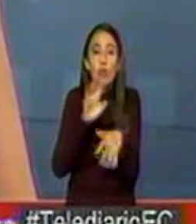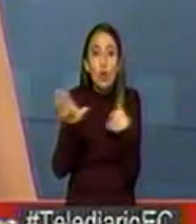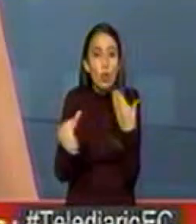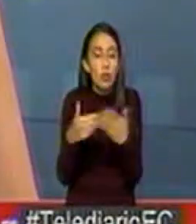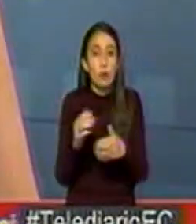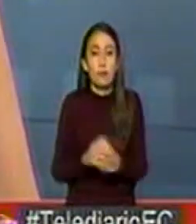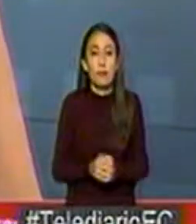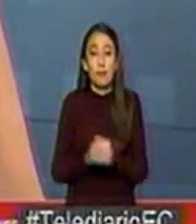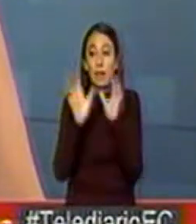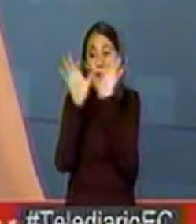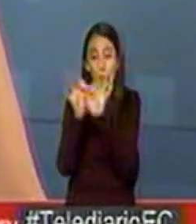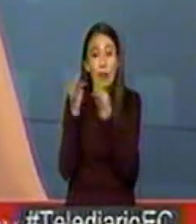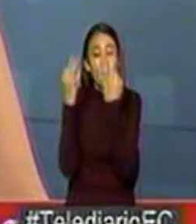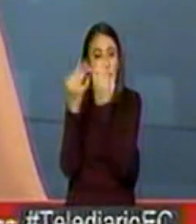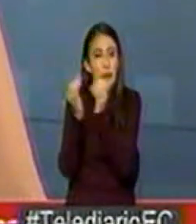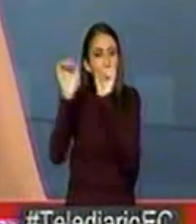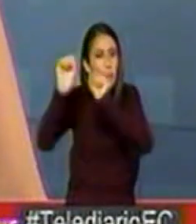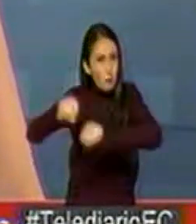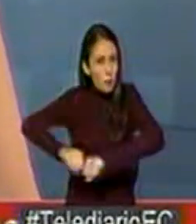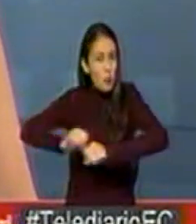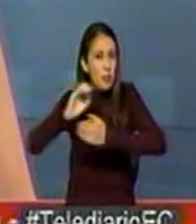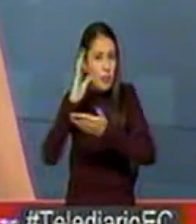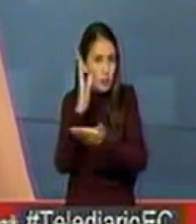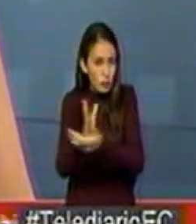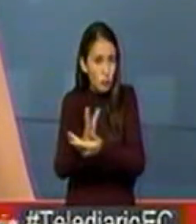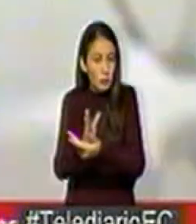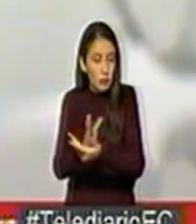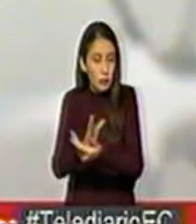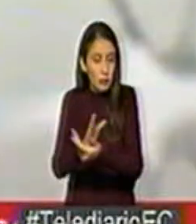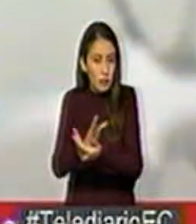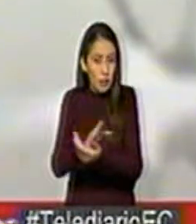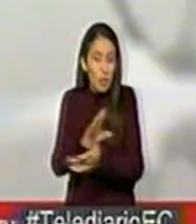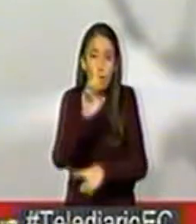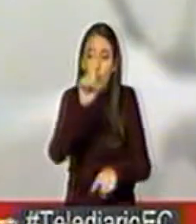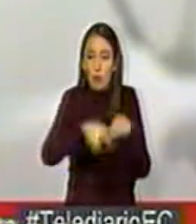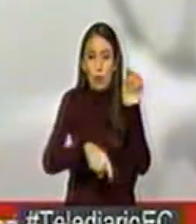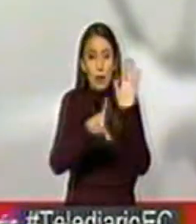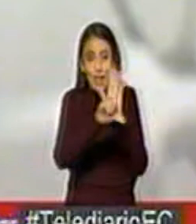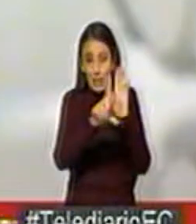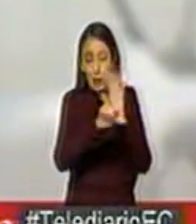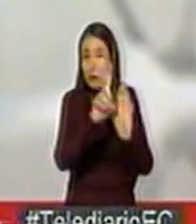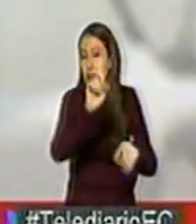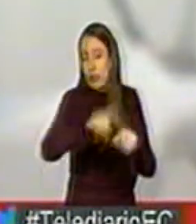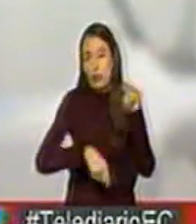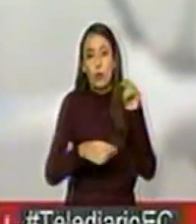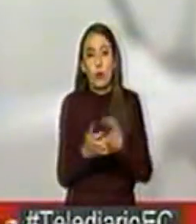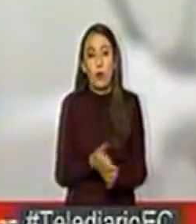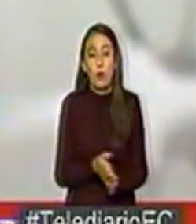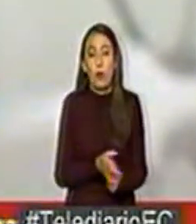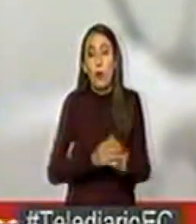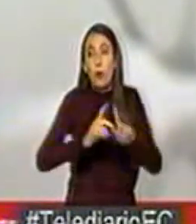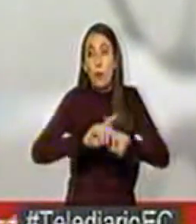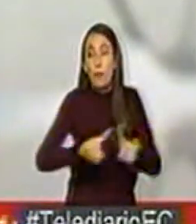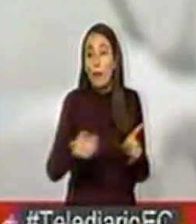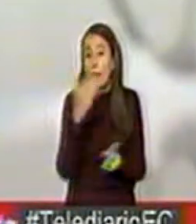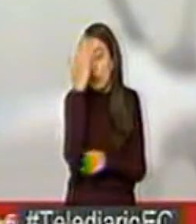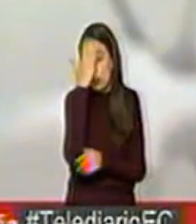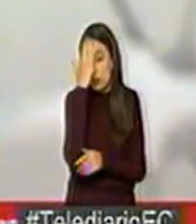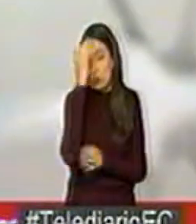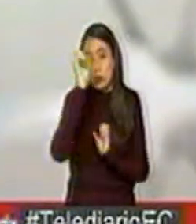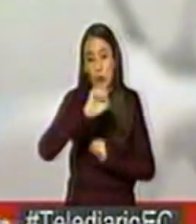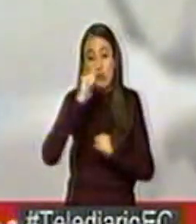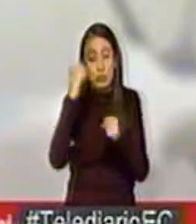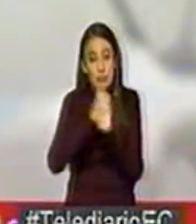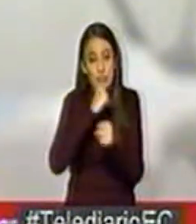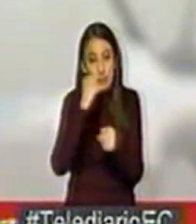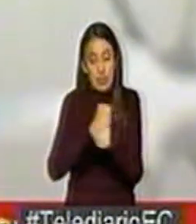familia frenar esta voluntad de donante de órganos? Legalmente no lo pueden realizar, pero nosotros somos conscientes y trabajamos